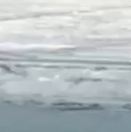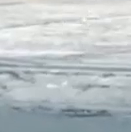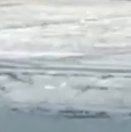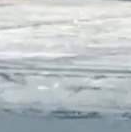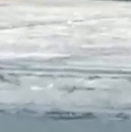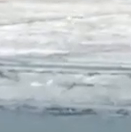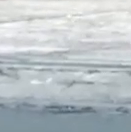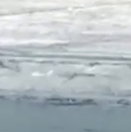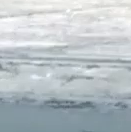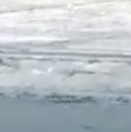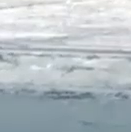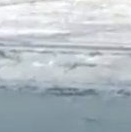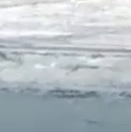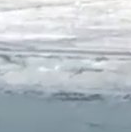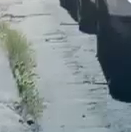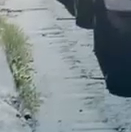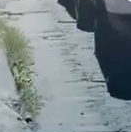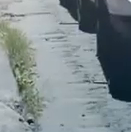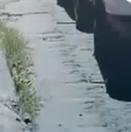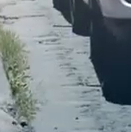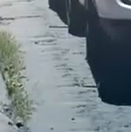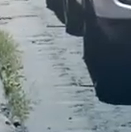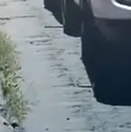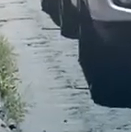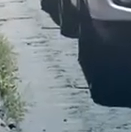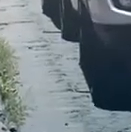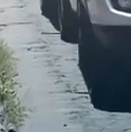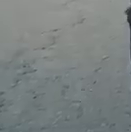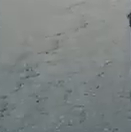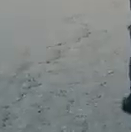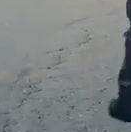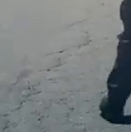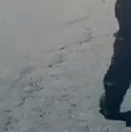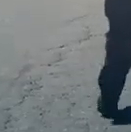la medida de toque de queda y pico y placa a escala nacional.